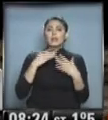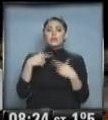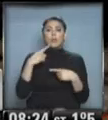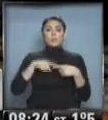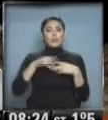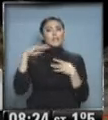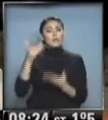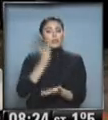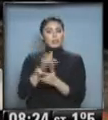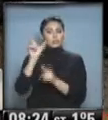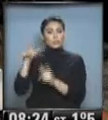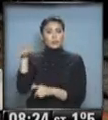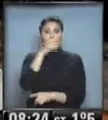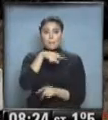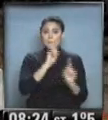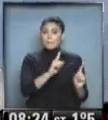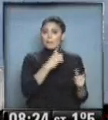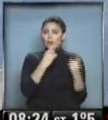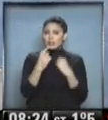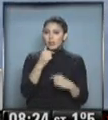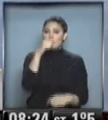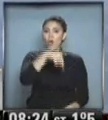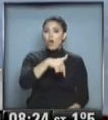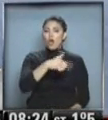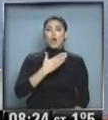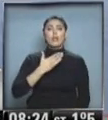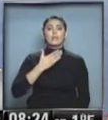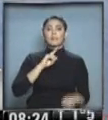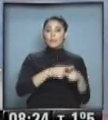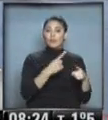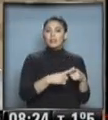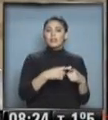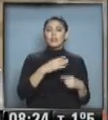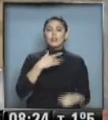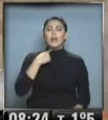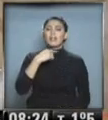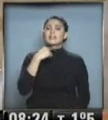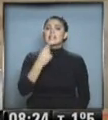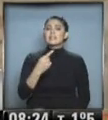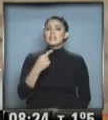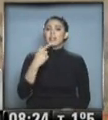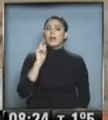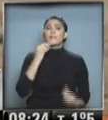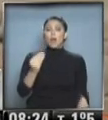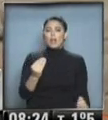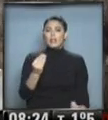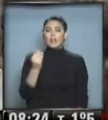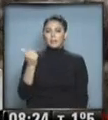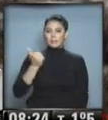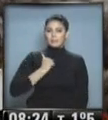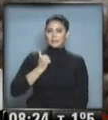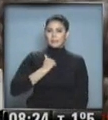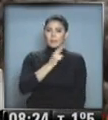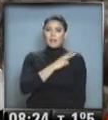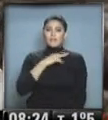de derechos humanos son los que hoy más alzan la voz crítica sobre la designación del general